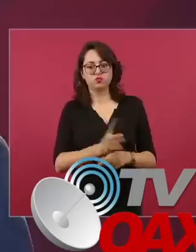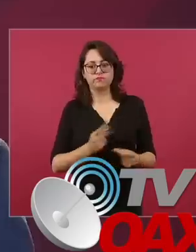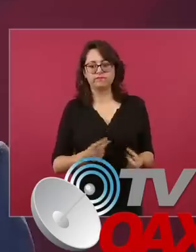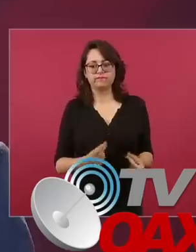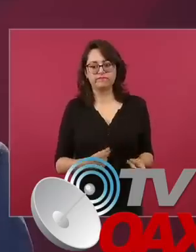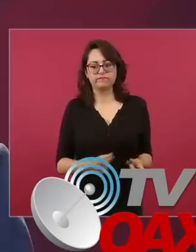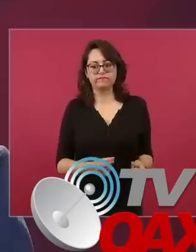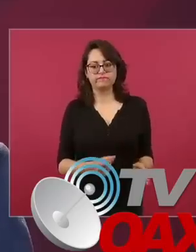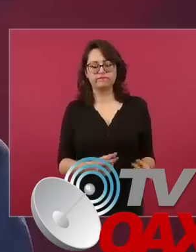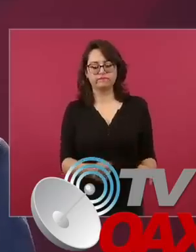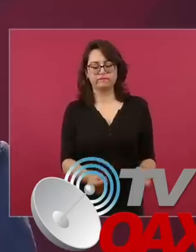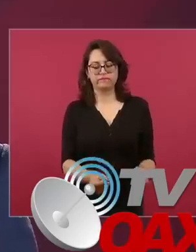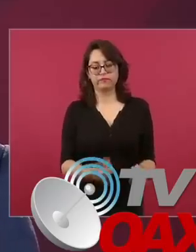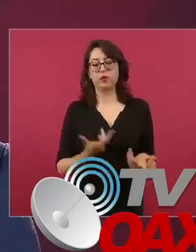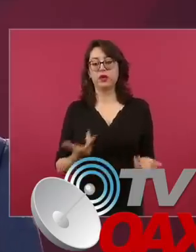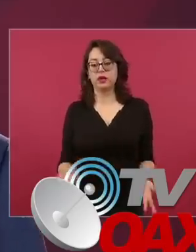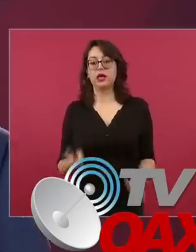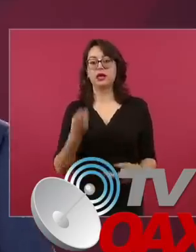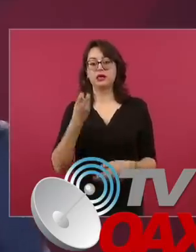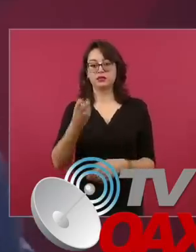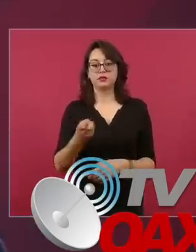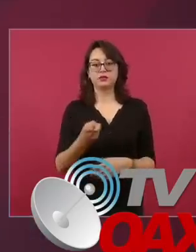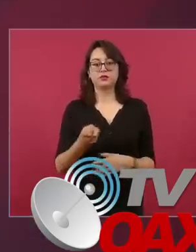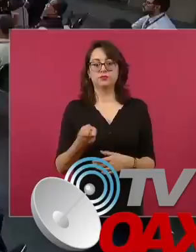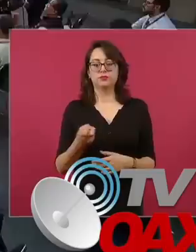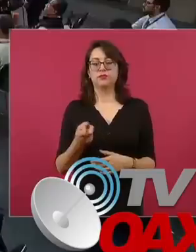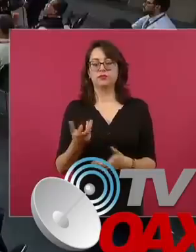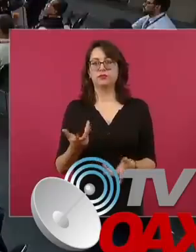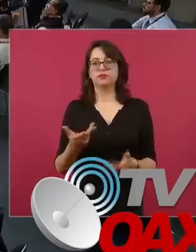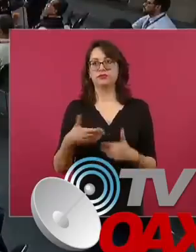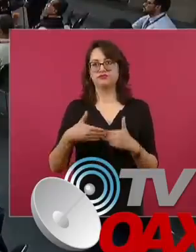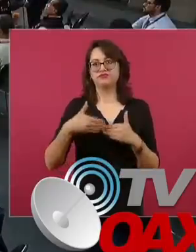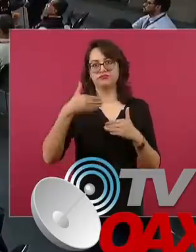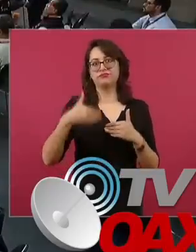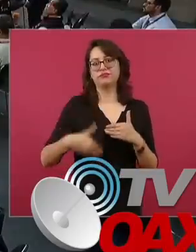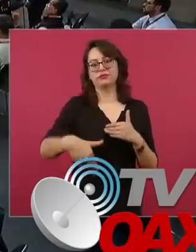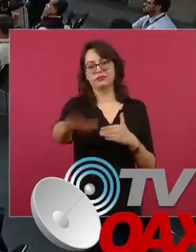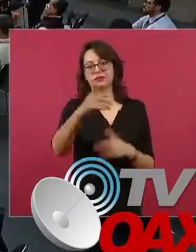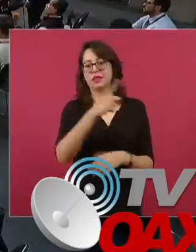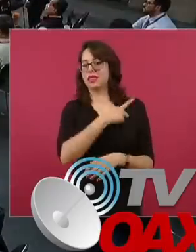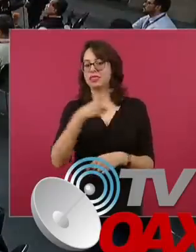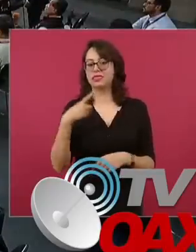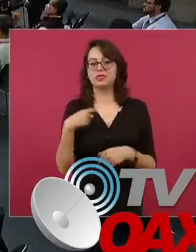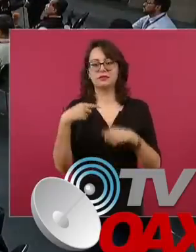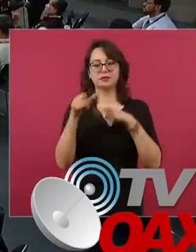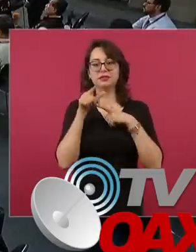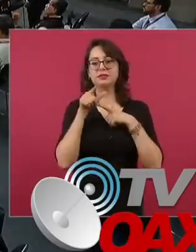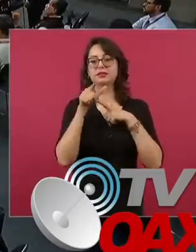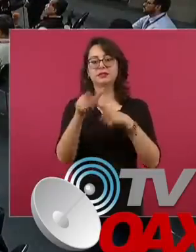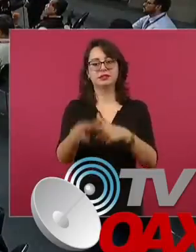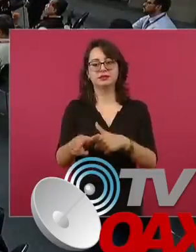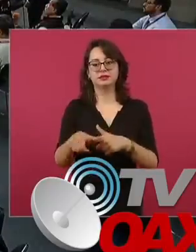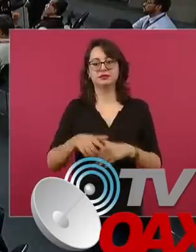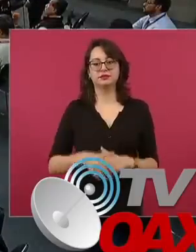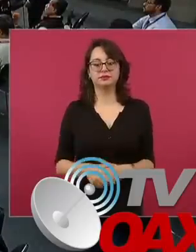Entonces, hacia adelante, eso no había antes. Los servidores